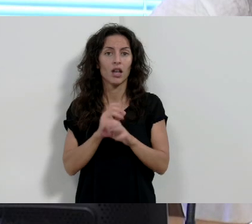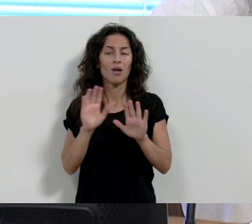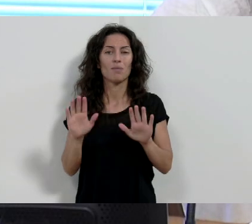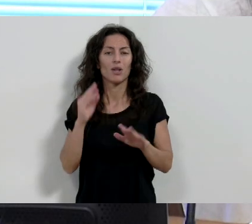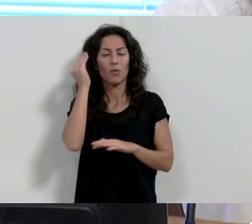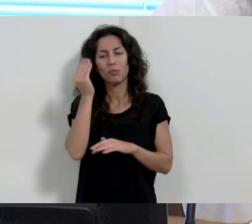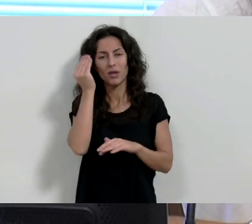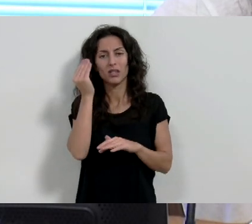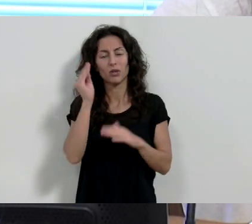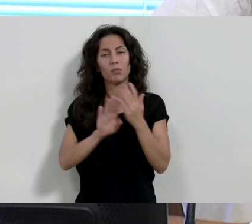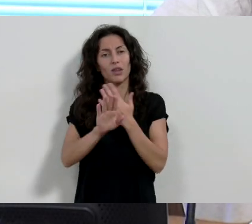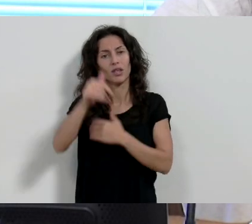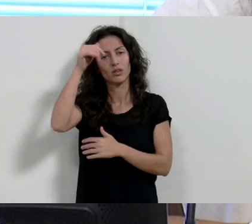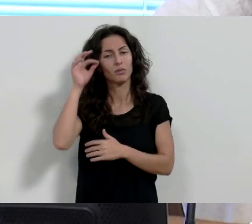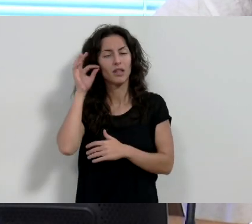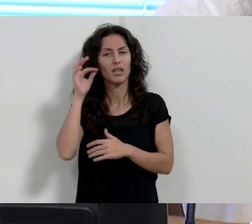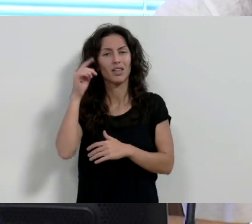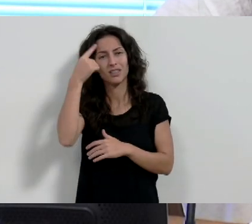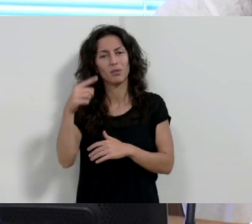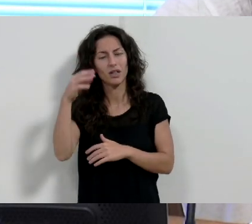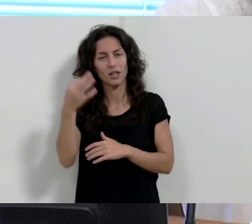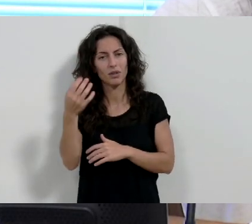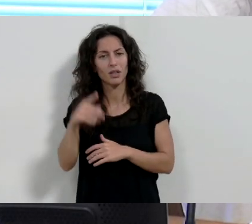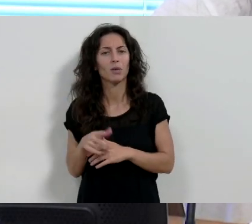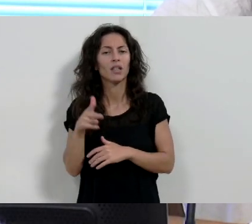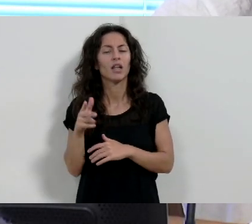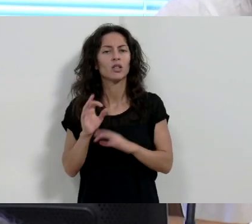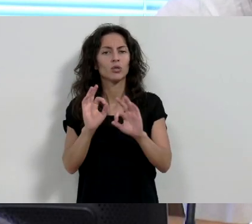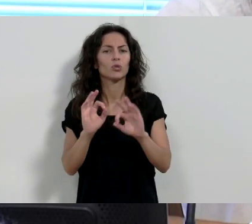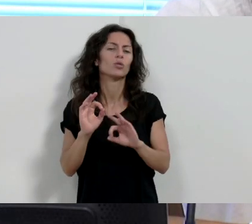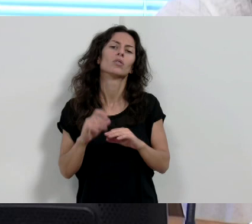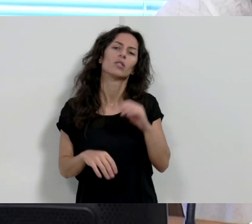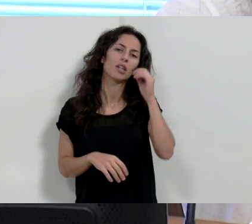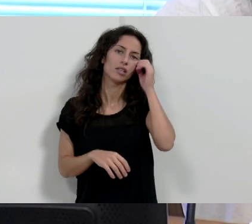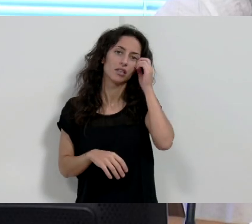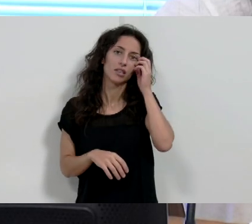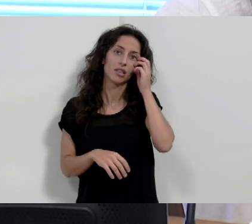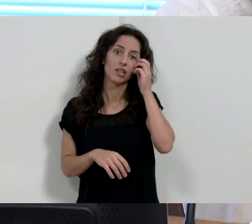campaña, efectivamente, con interlocutores válidos de los administradores de fincas para poder